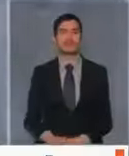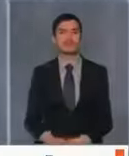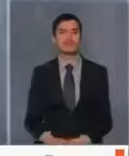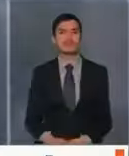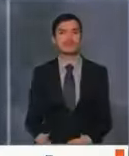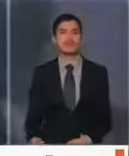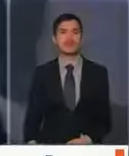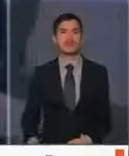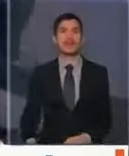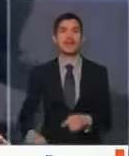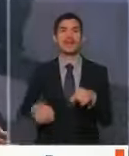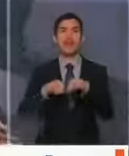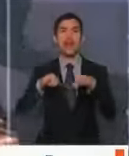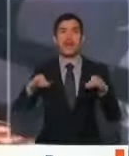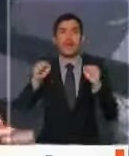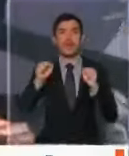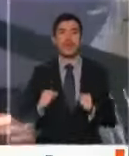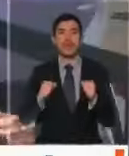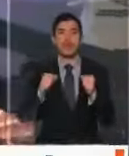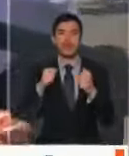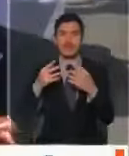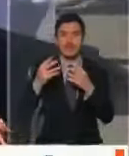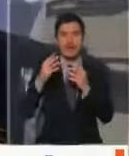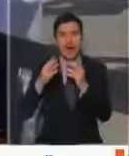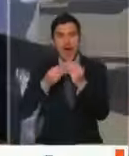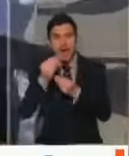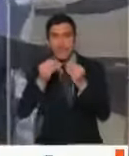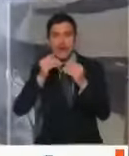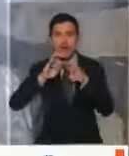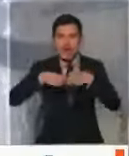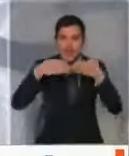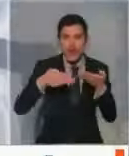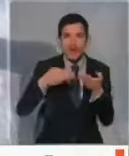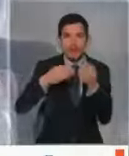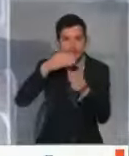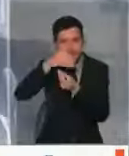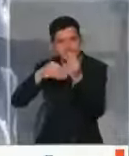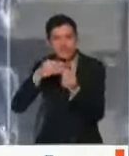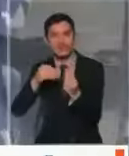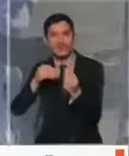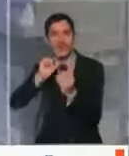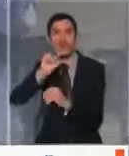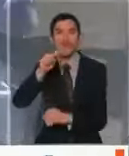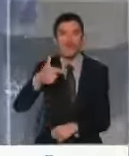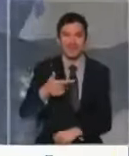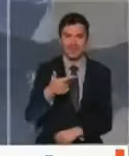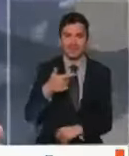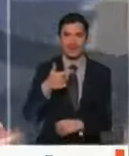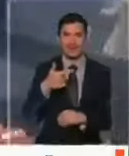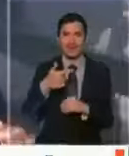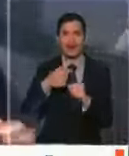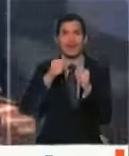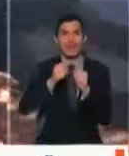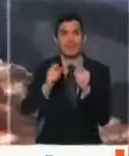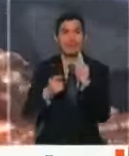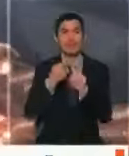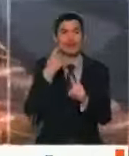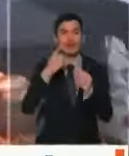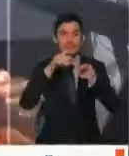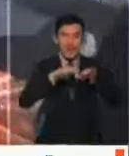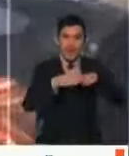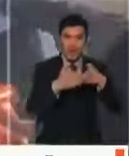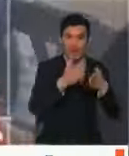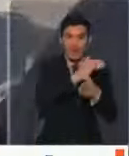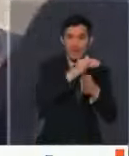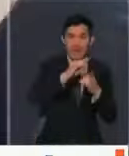ahí la longaniza puede tomar un poco más de ahumado, un poco más de tostado, es una cocción un poco más lenta. Se pasa primero por la jaula y posteriormente después pasa a